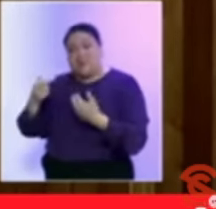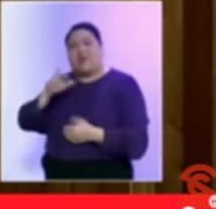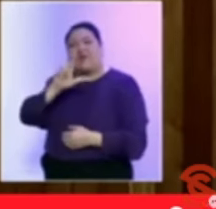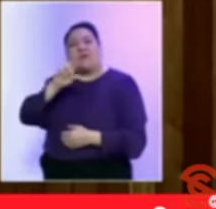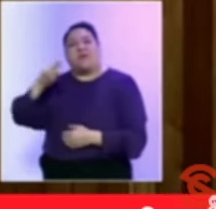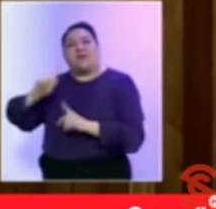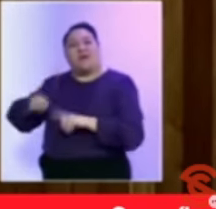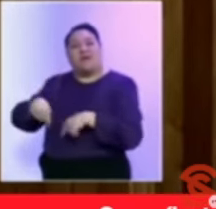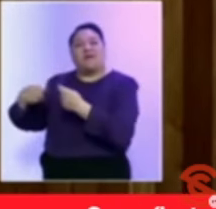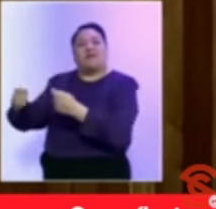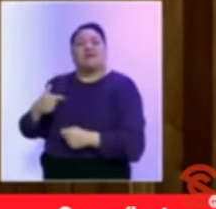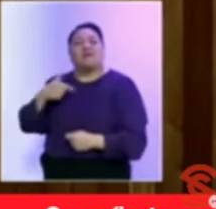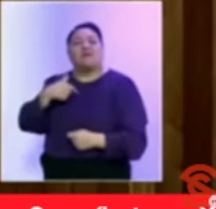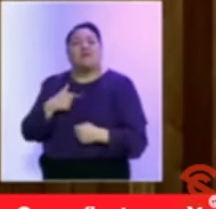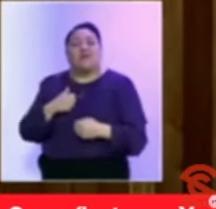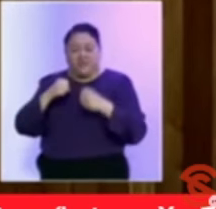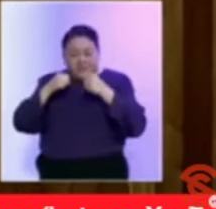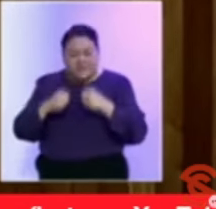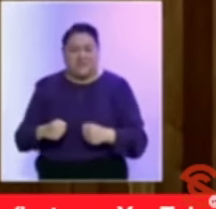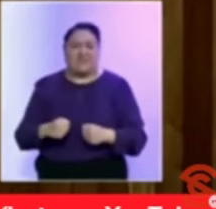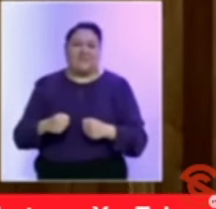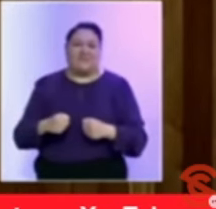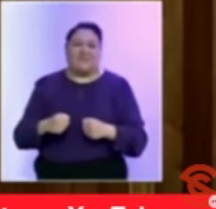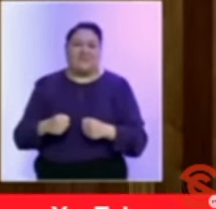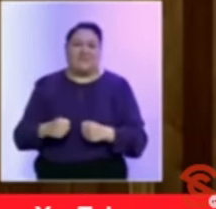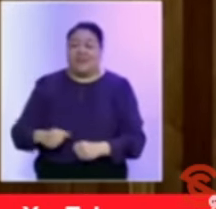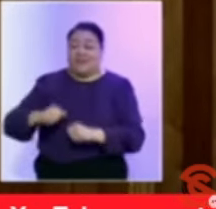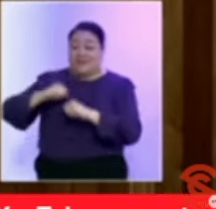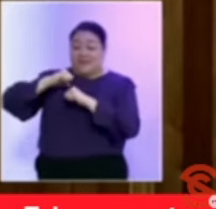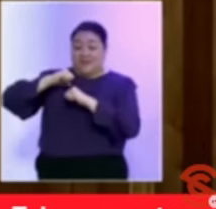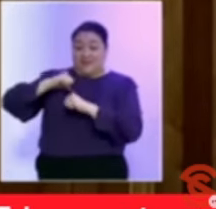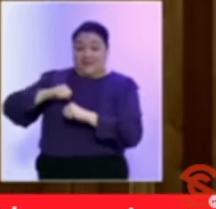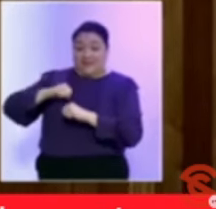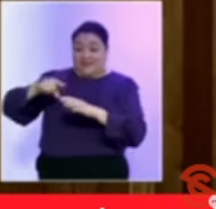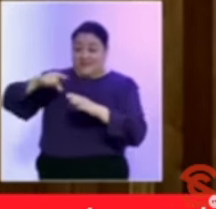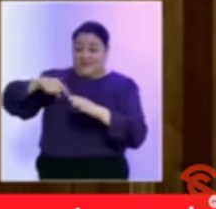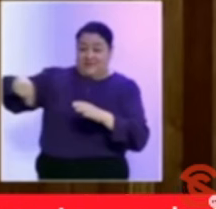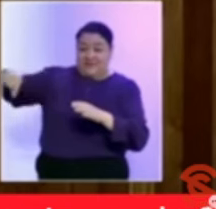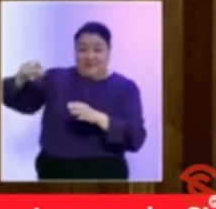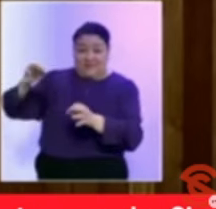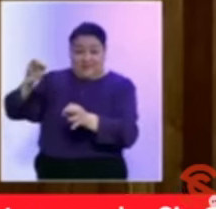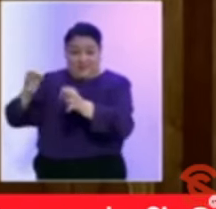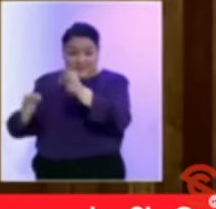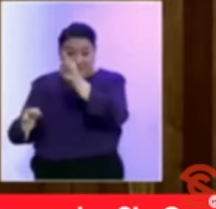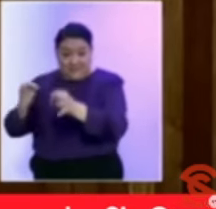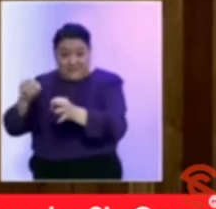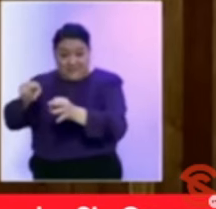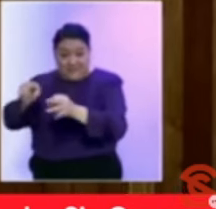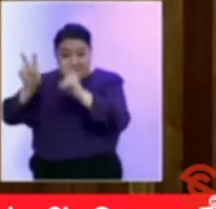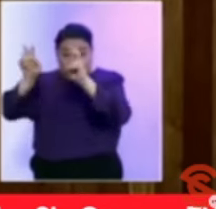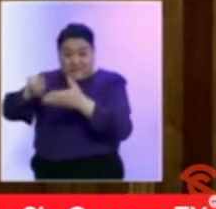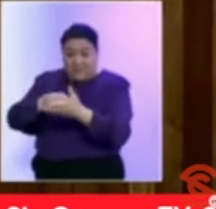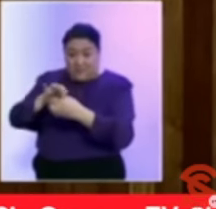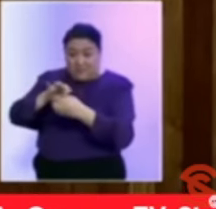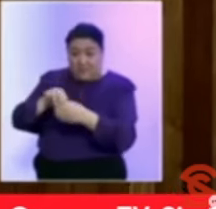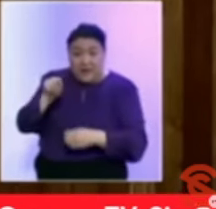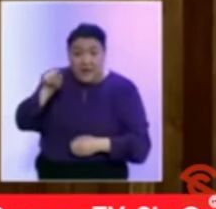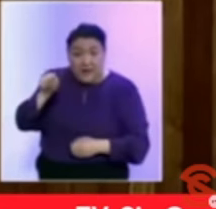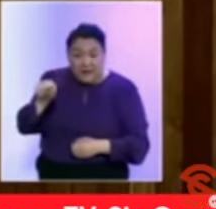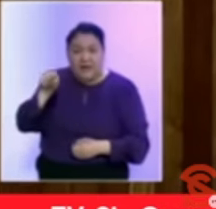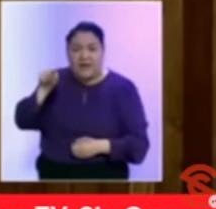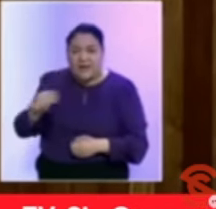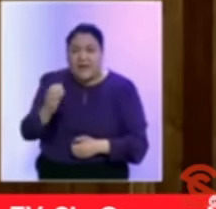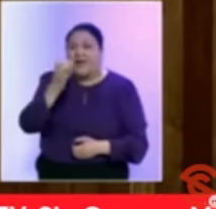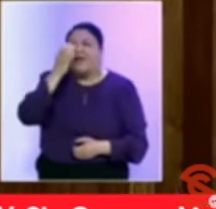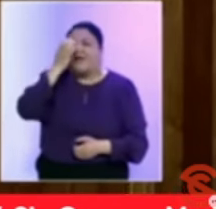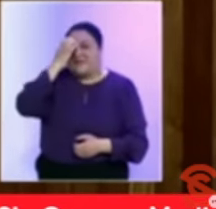estoy convencida que las y los titulares del poder judicial en materia electoral conocen a